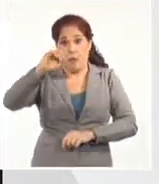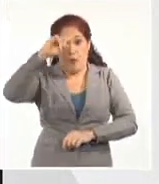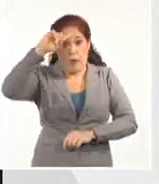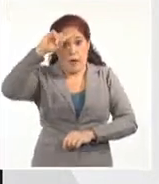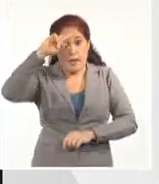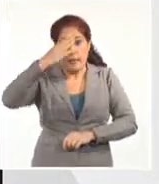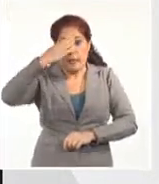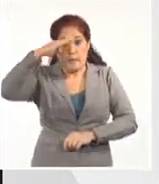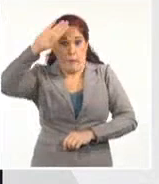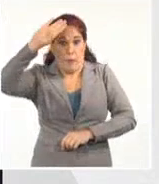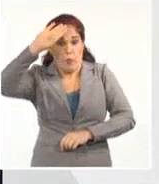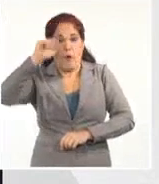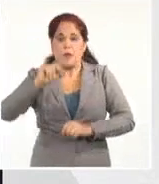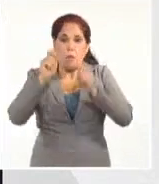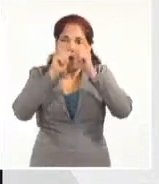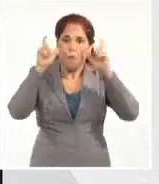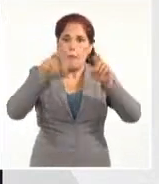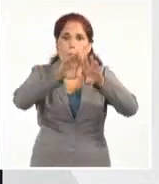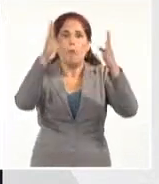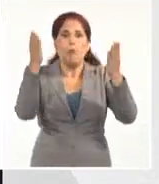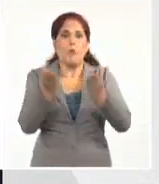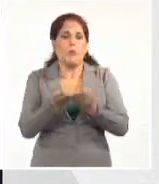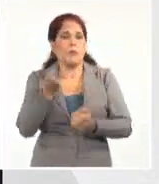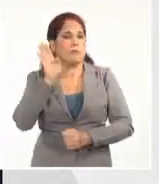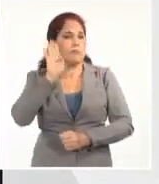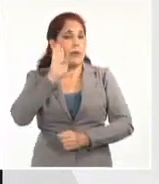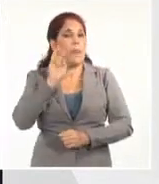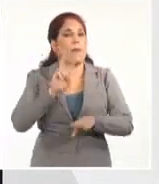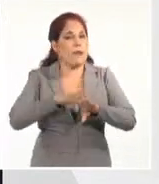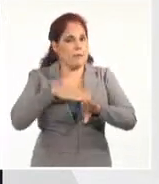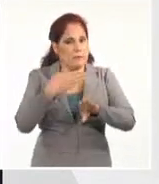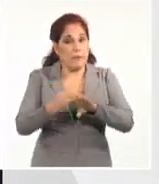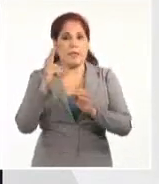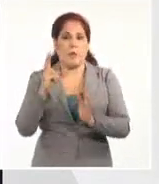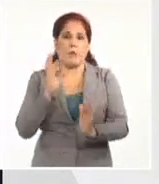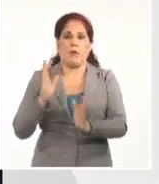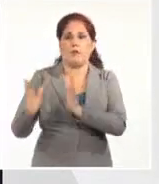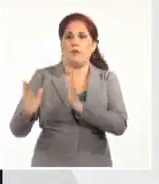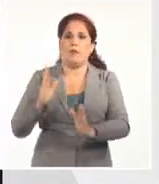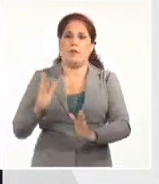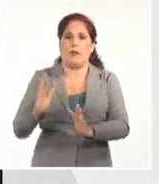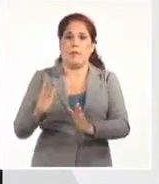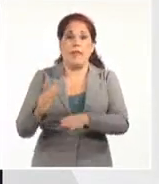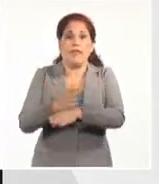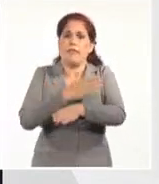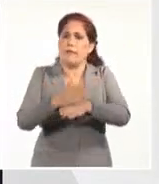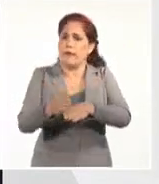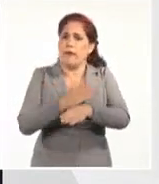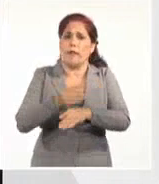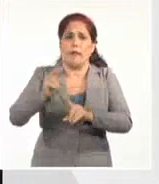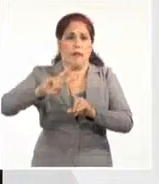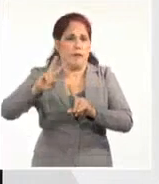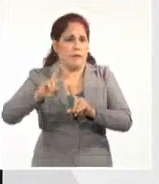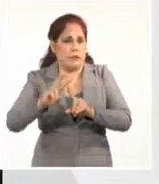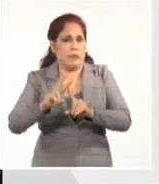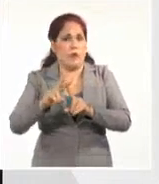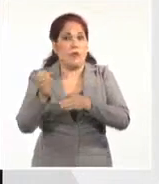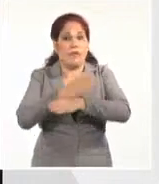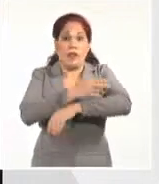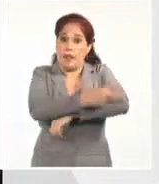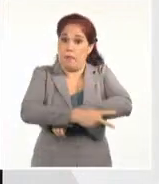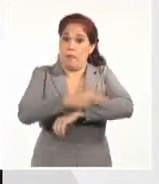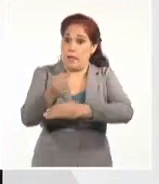relevancia entonces ahí pasamos a la segunda fase en la cual diferentes medios de comunicación en diferentes países